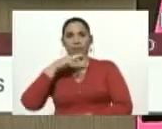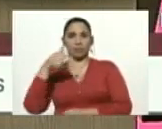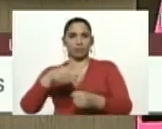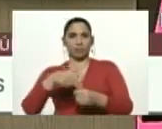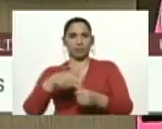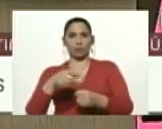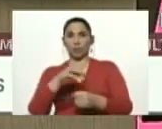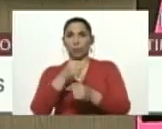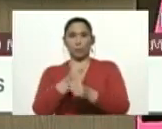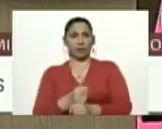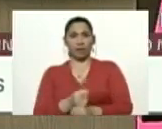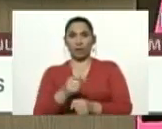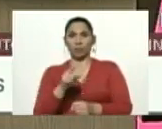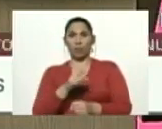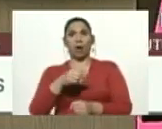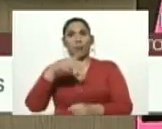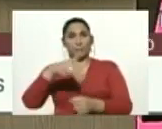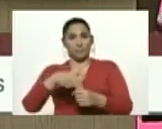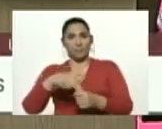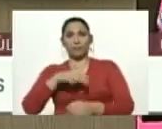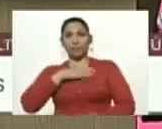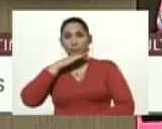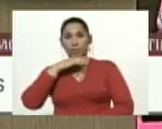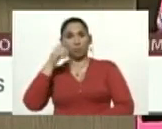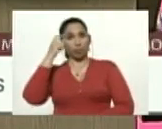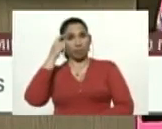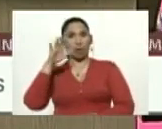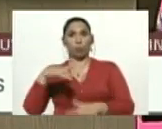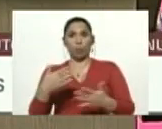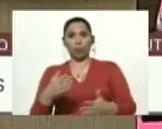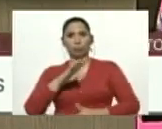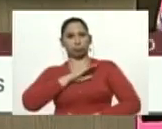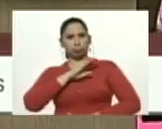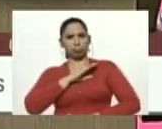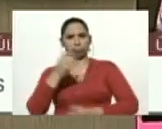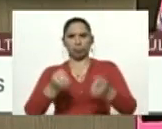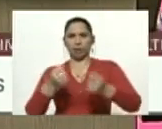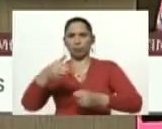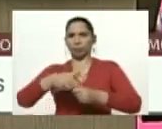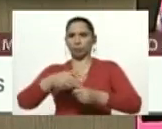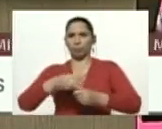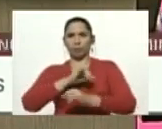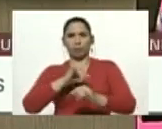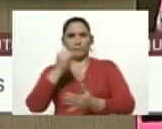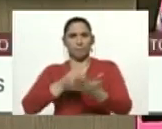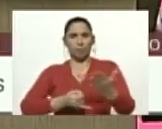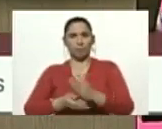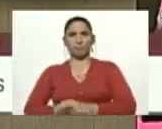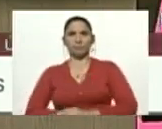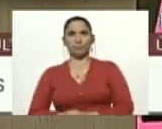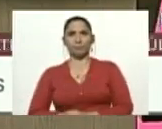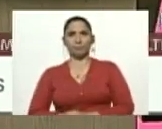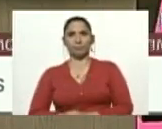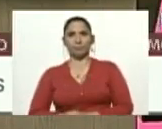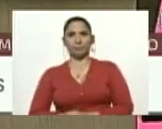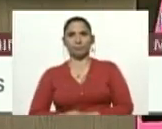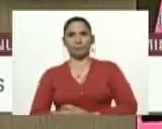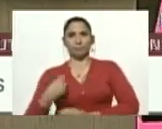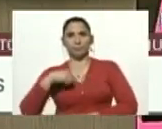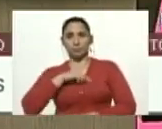no de parada, de abastecimiento. El día que le corresponde a usted con su vehículo debidamente registrado.